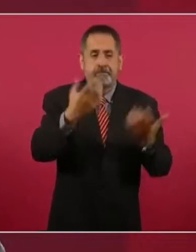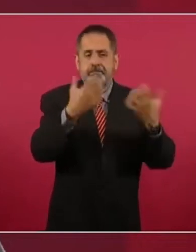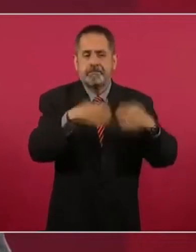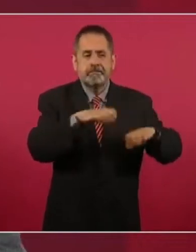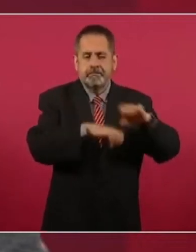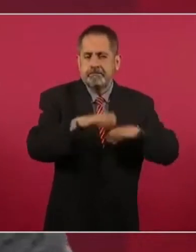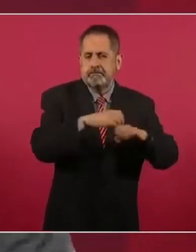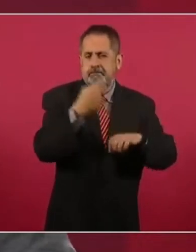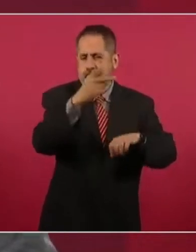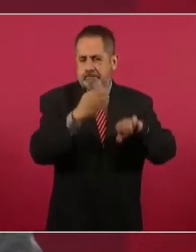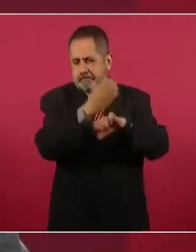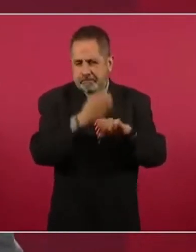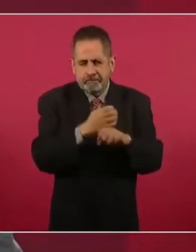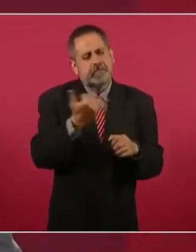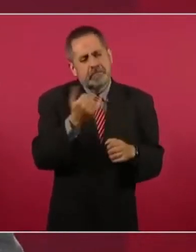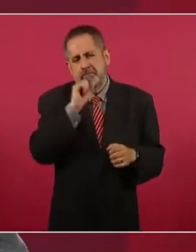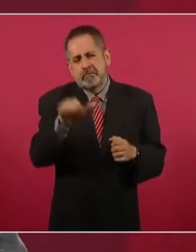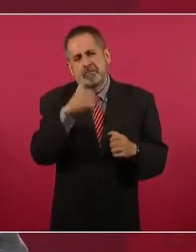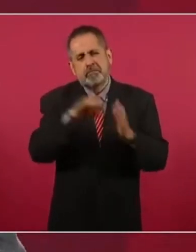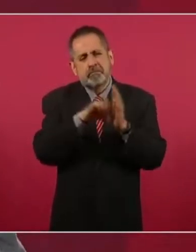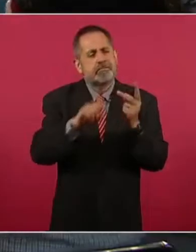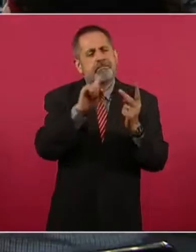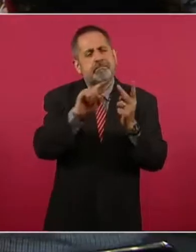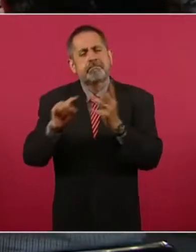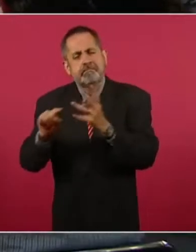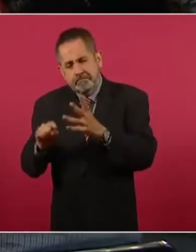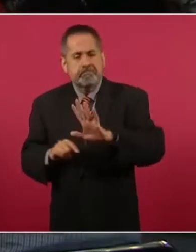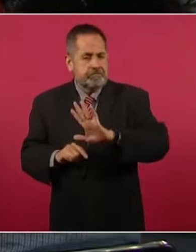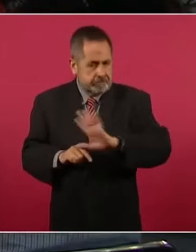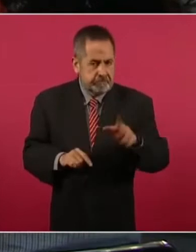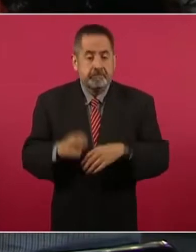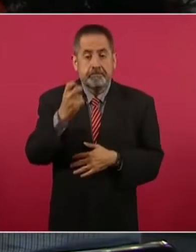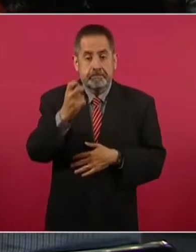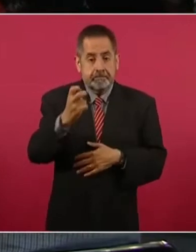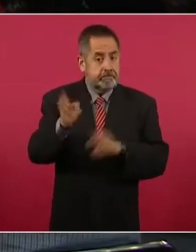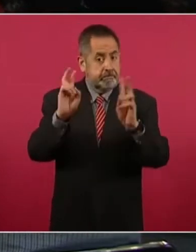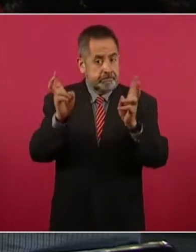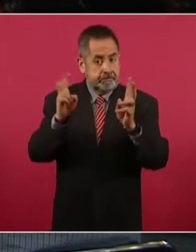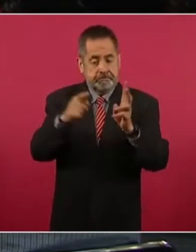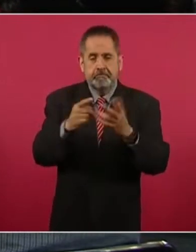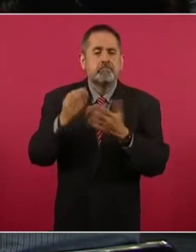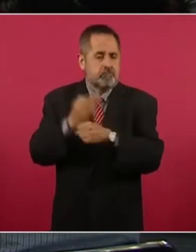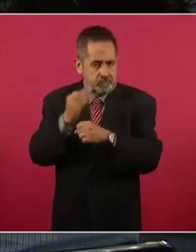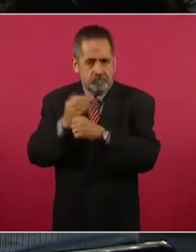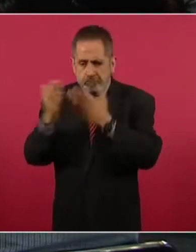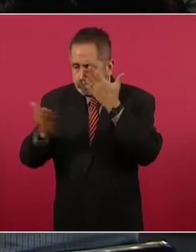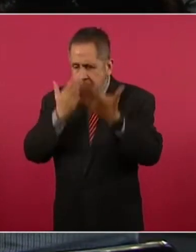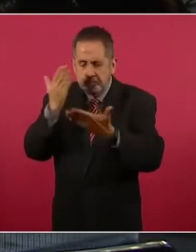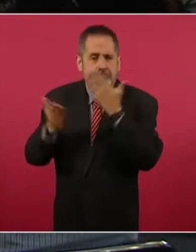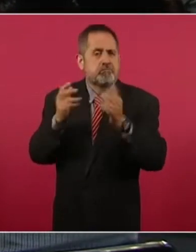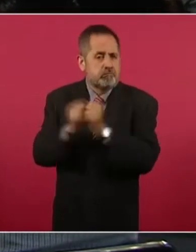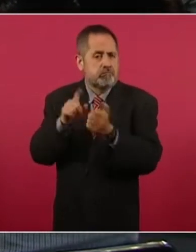y así podríamos sacar otros ejemplos. Entonces, este tema está revisándose con